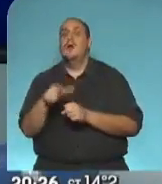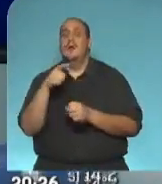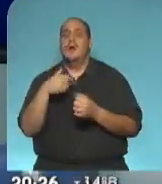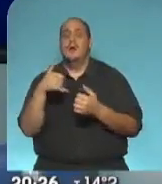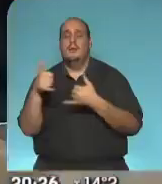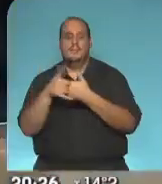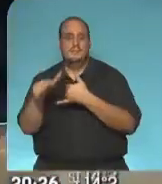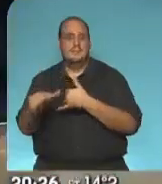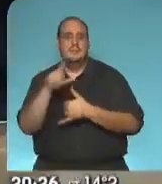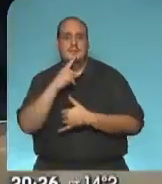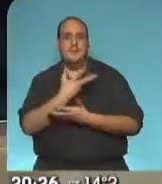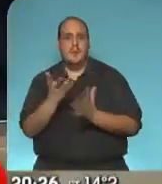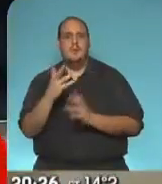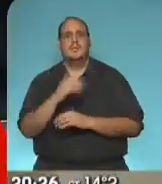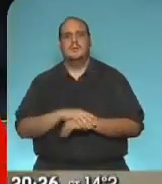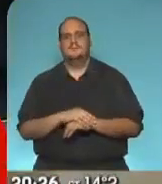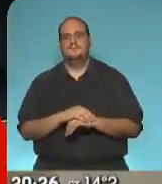dijo lo siguiente.